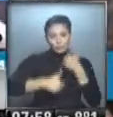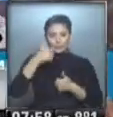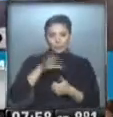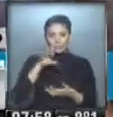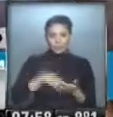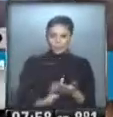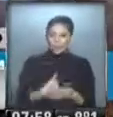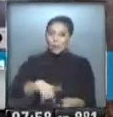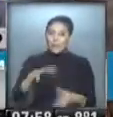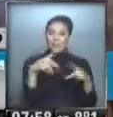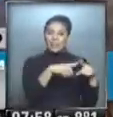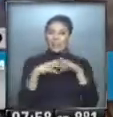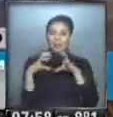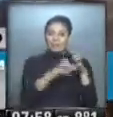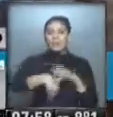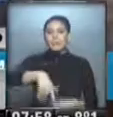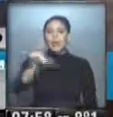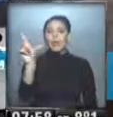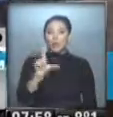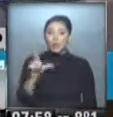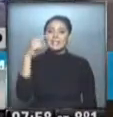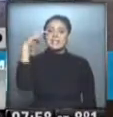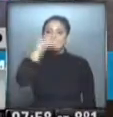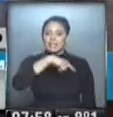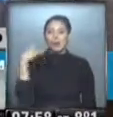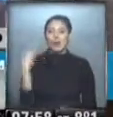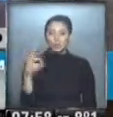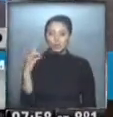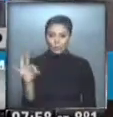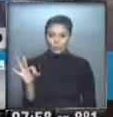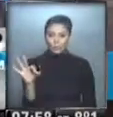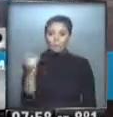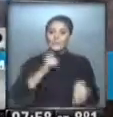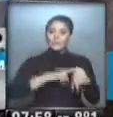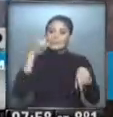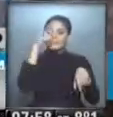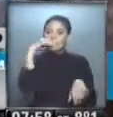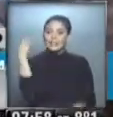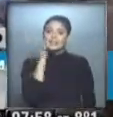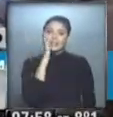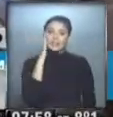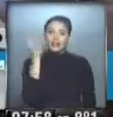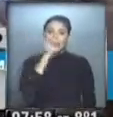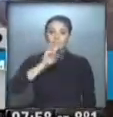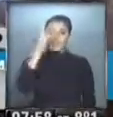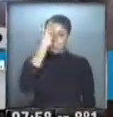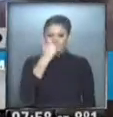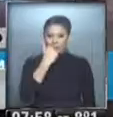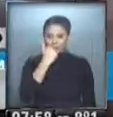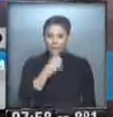bonaerense se viene el debate será el próximo lunes 7 de octubre a las 19 horas en la universidad de san